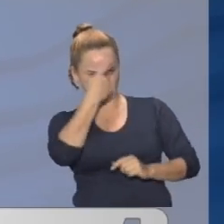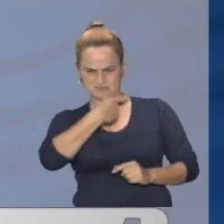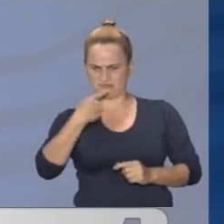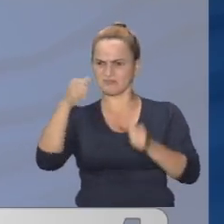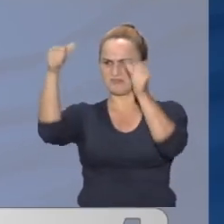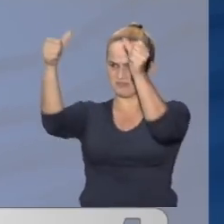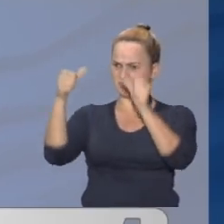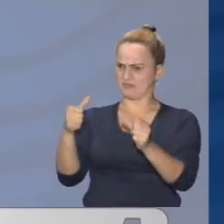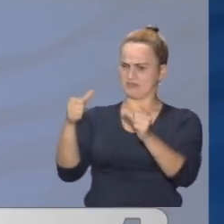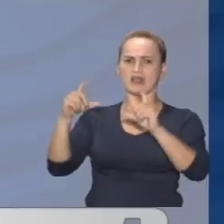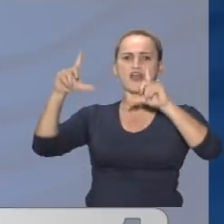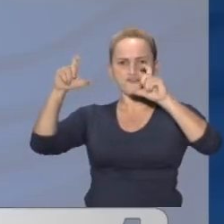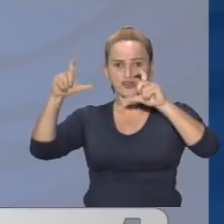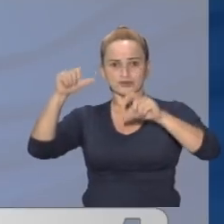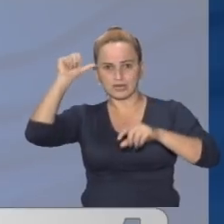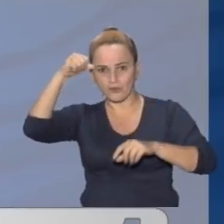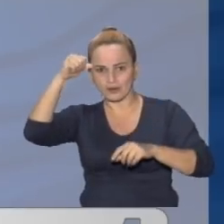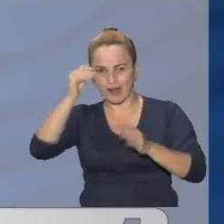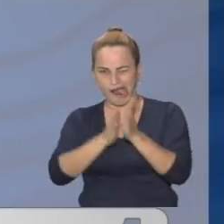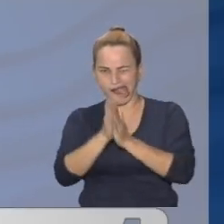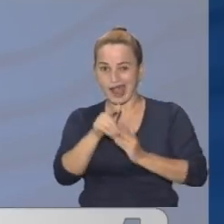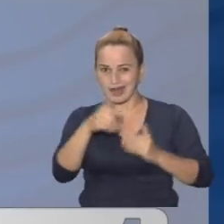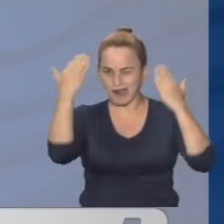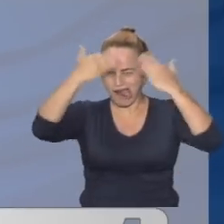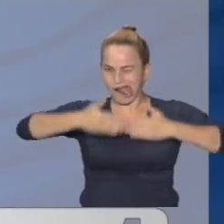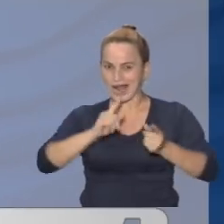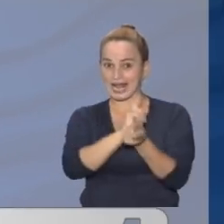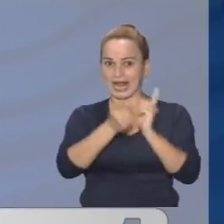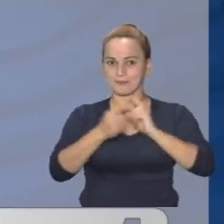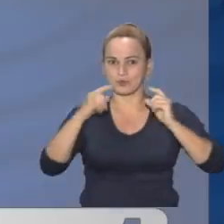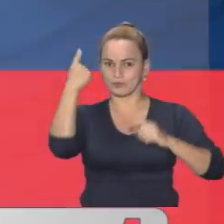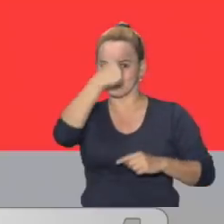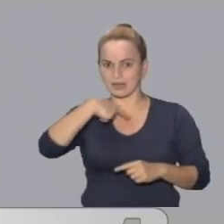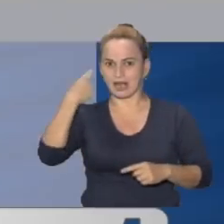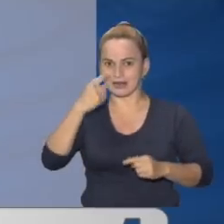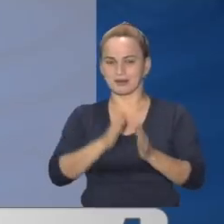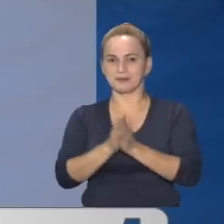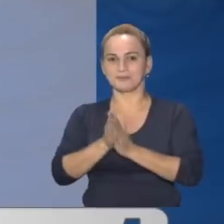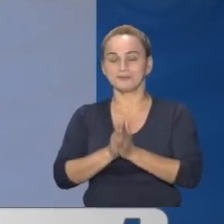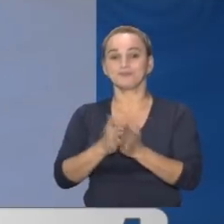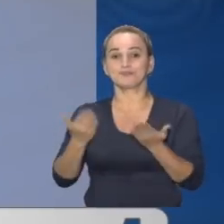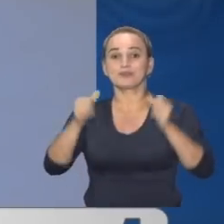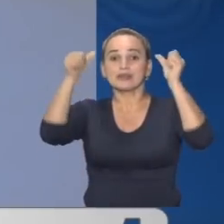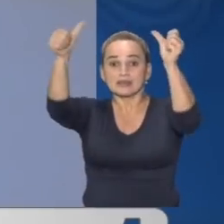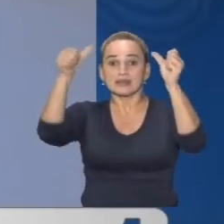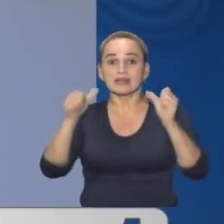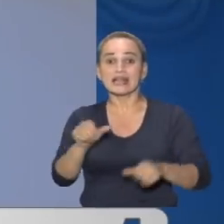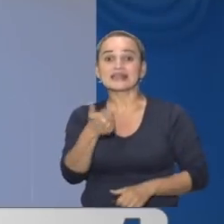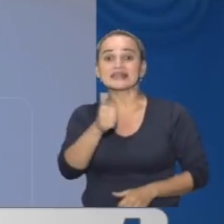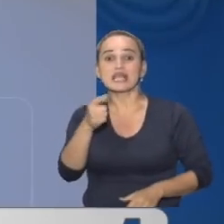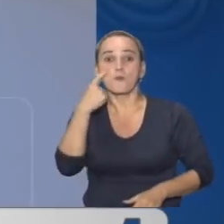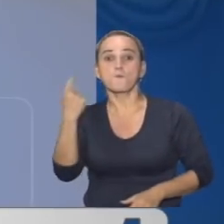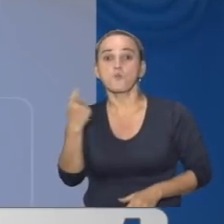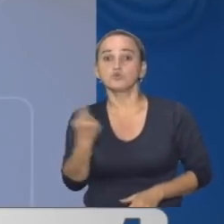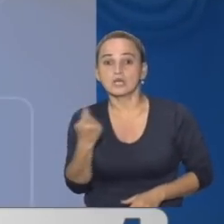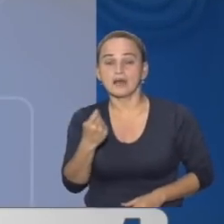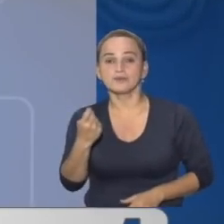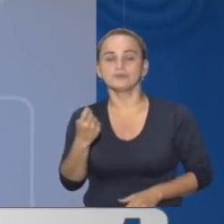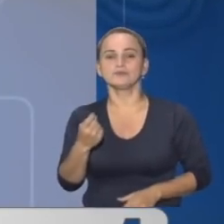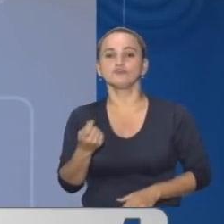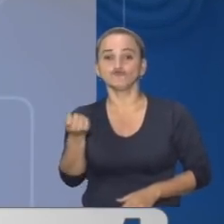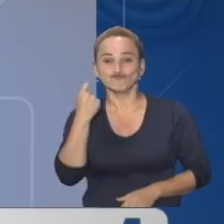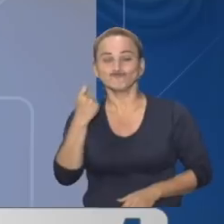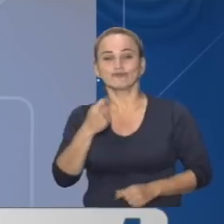que se mostraba en el cartel de los más buscados. De esta manera, del cartel de los 10 más buscados, revelado